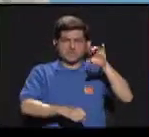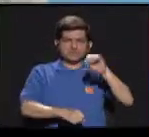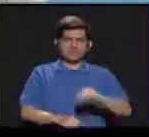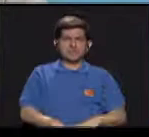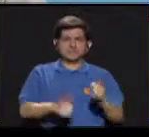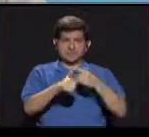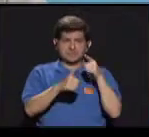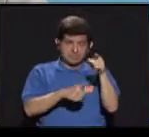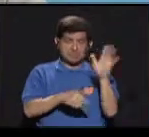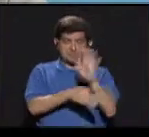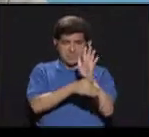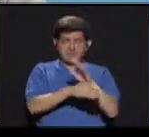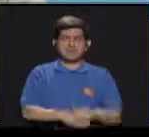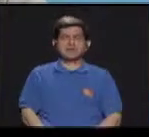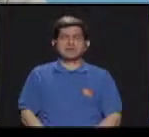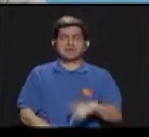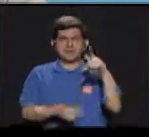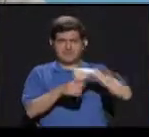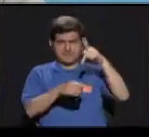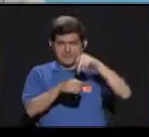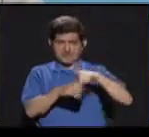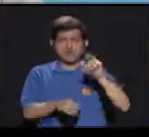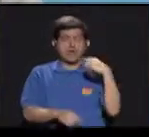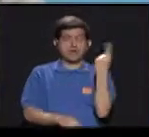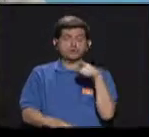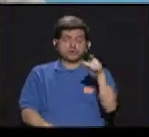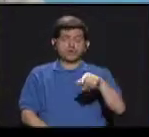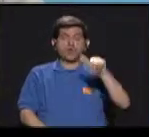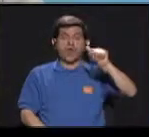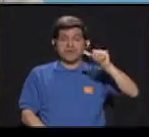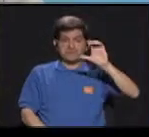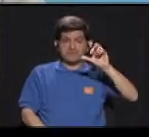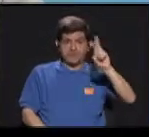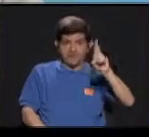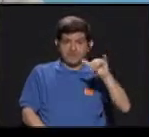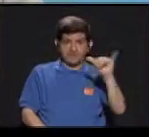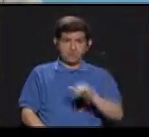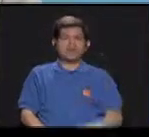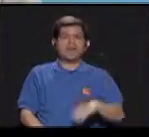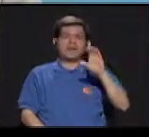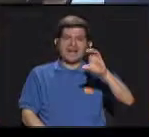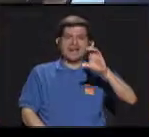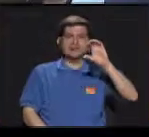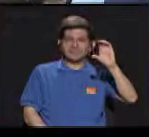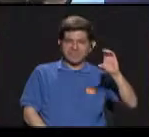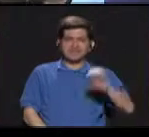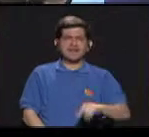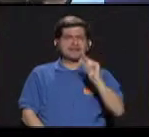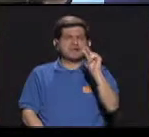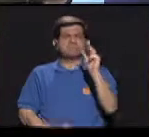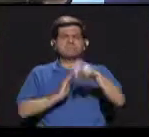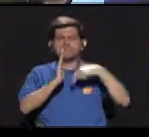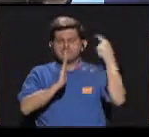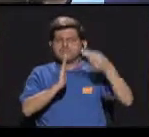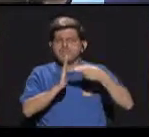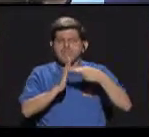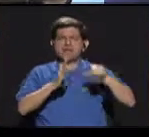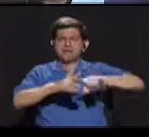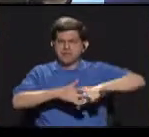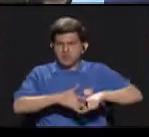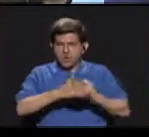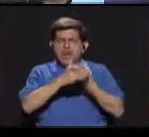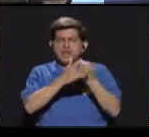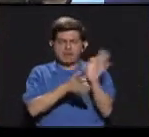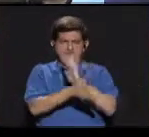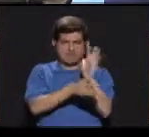los 80 con la película La Cegua, con la actuación de, no solo de Alfredo Cataña, sino también de Carlos Cataña, que hace un pequeño